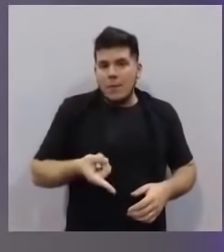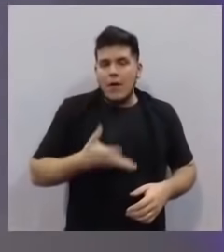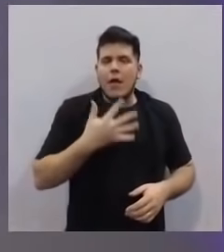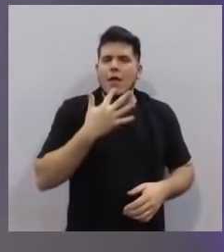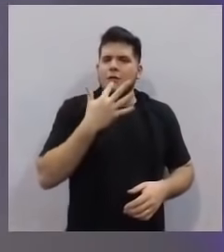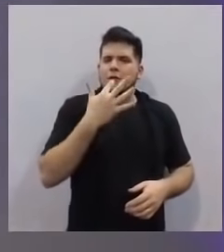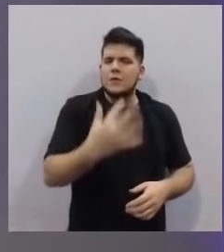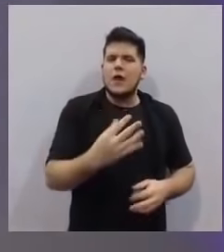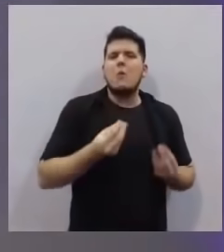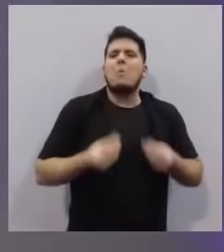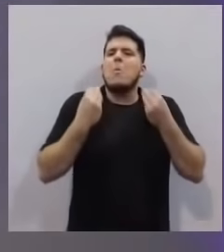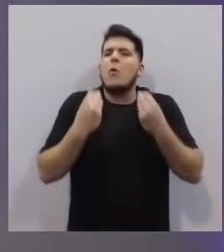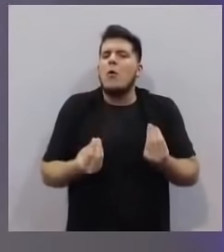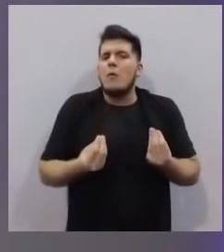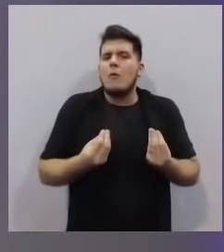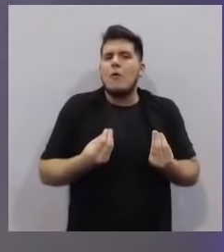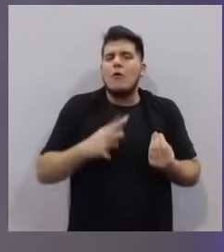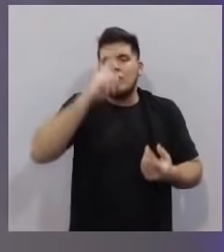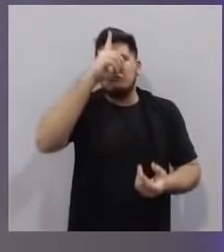dios te quiere sacar